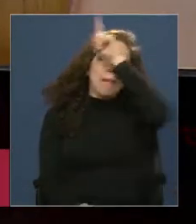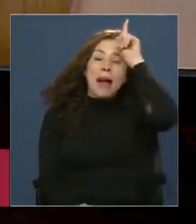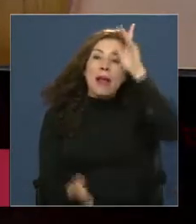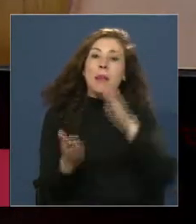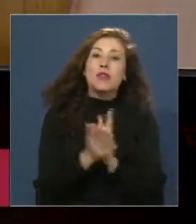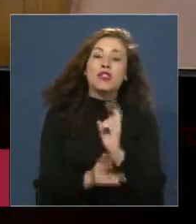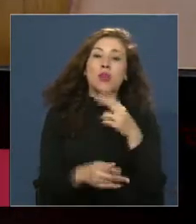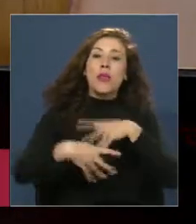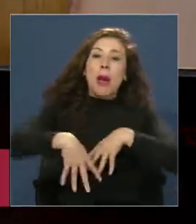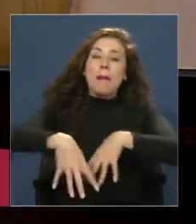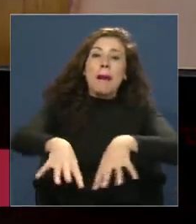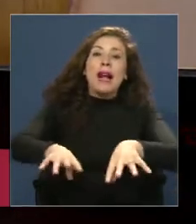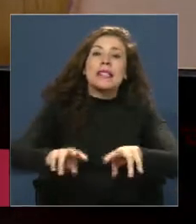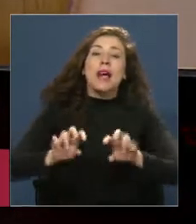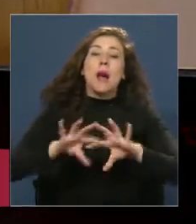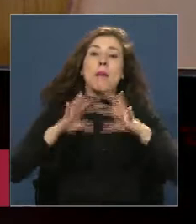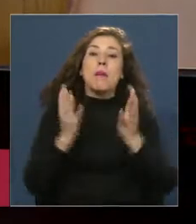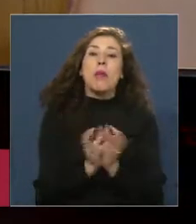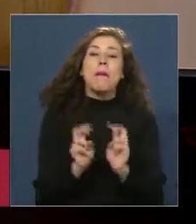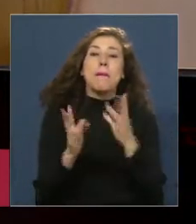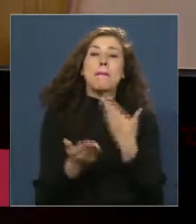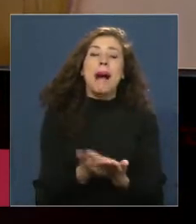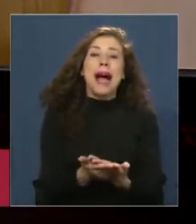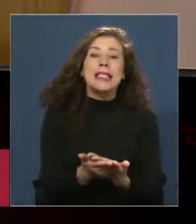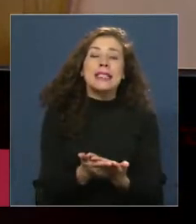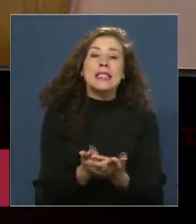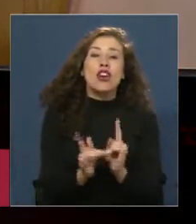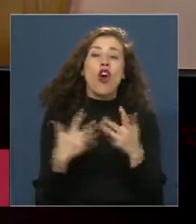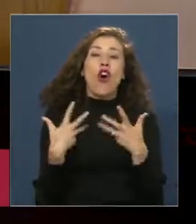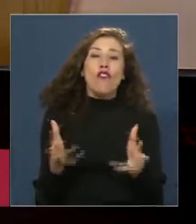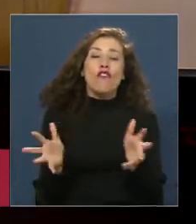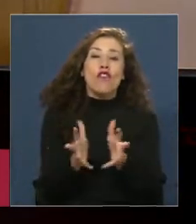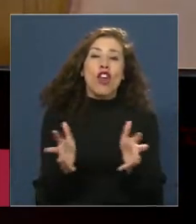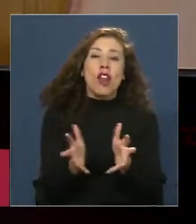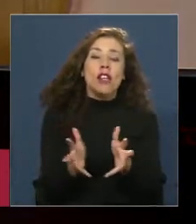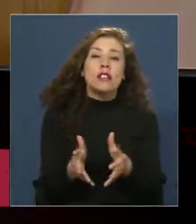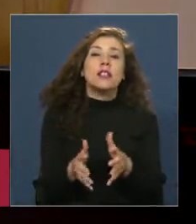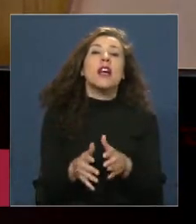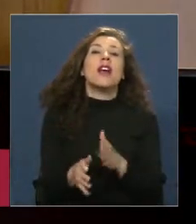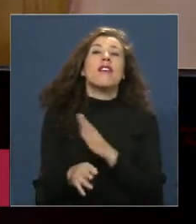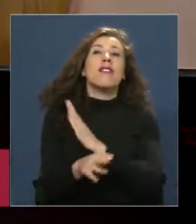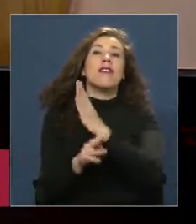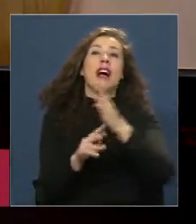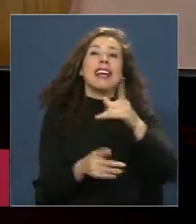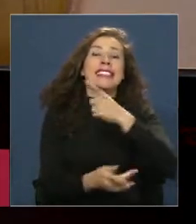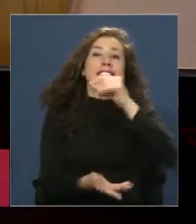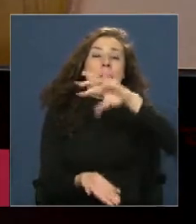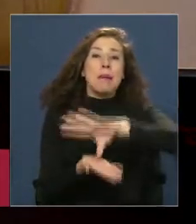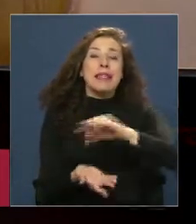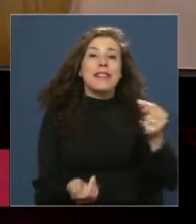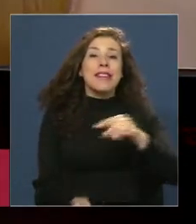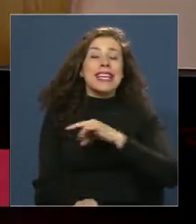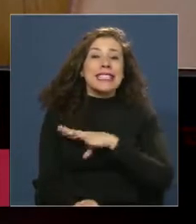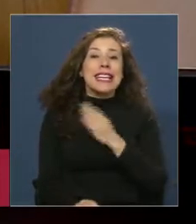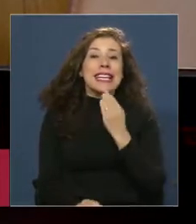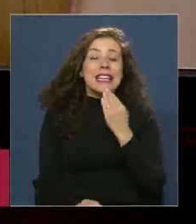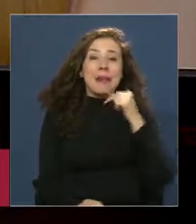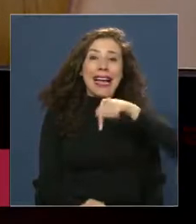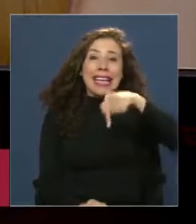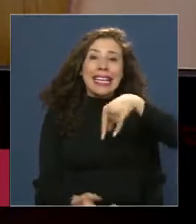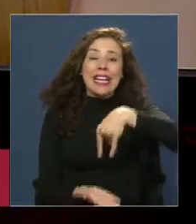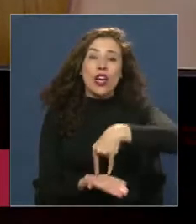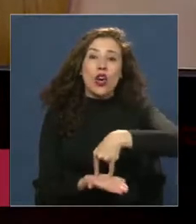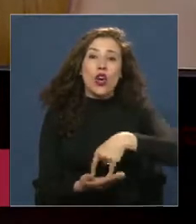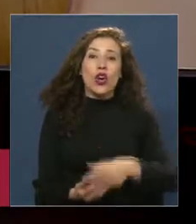marcha mundial por la paz y la no-violencia impulsada por el humanismo que va a recorrer más de 100 países y va a llegar a chile también a este